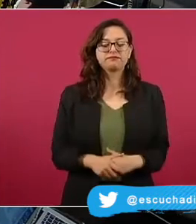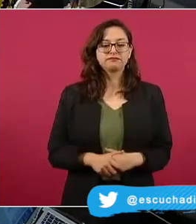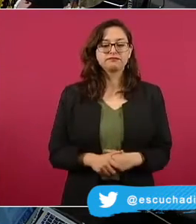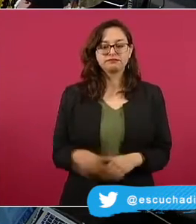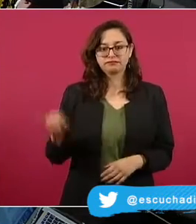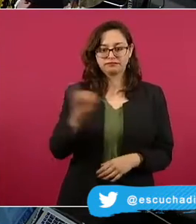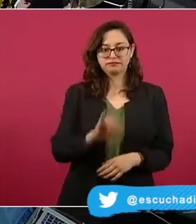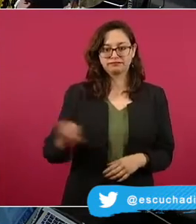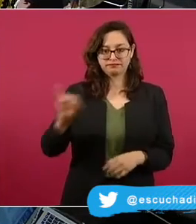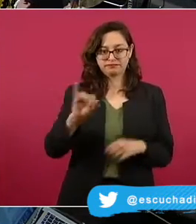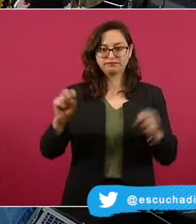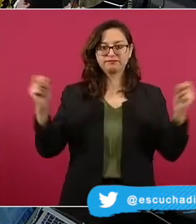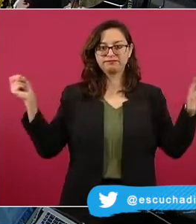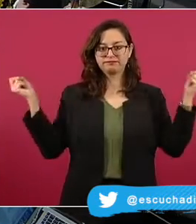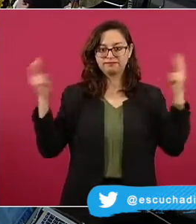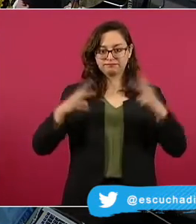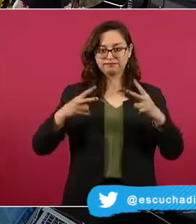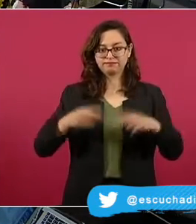el jueves nos vemos.